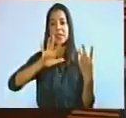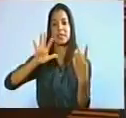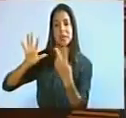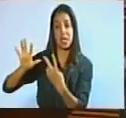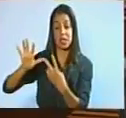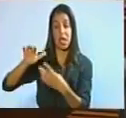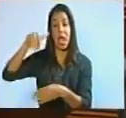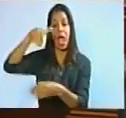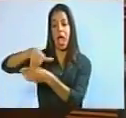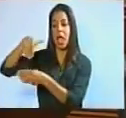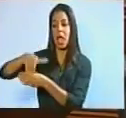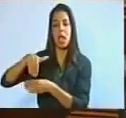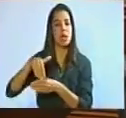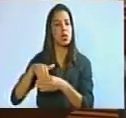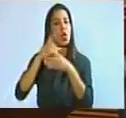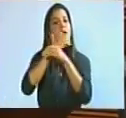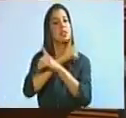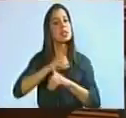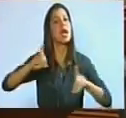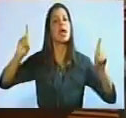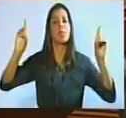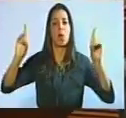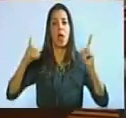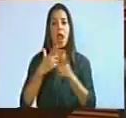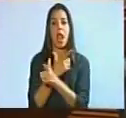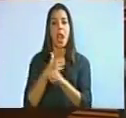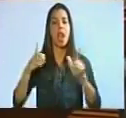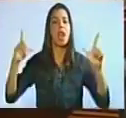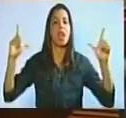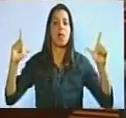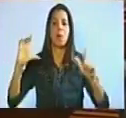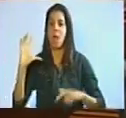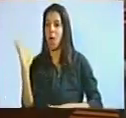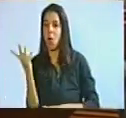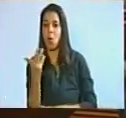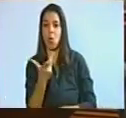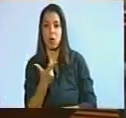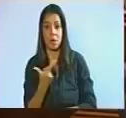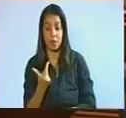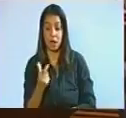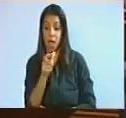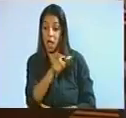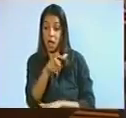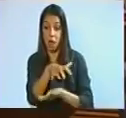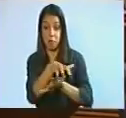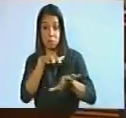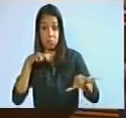elecciones democráticas, libres, universales, directas y